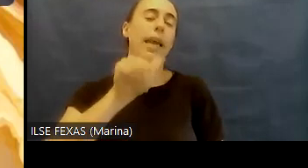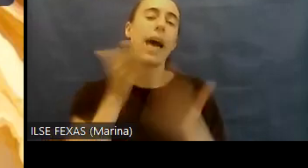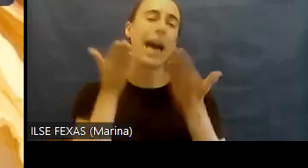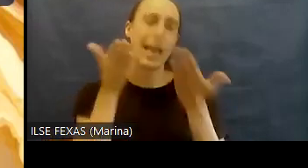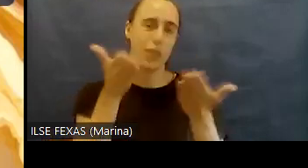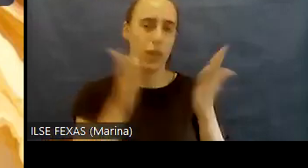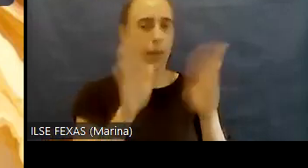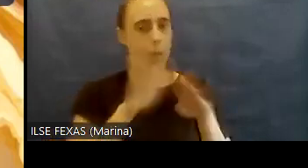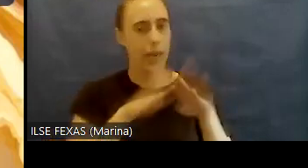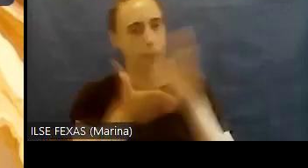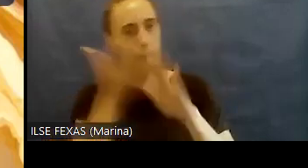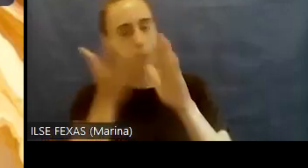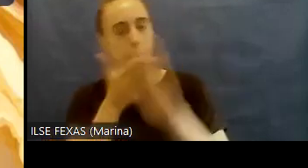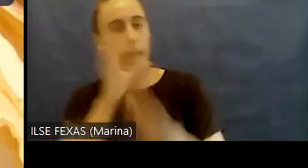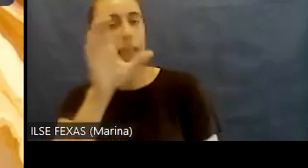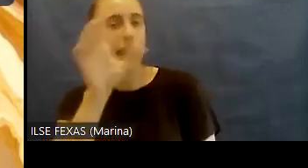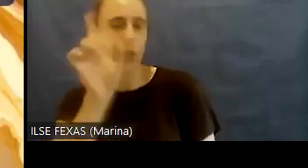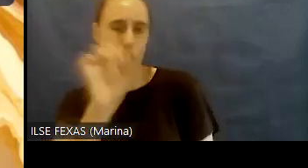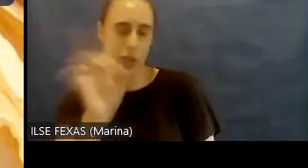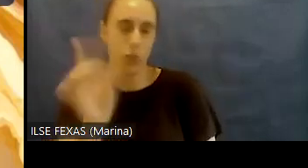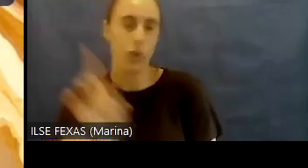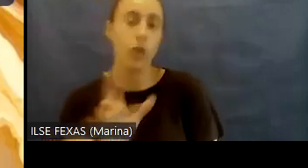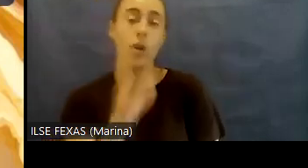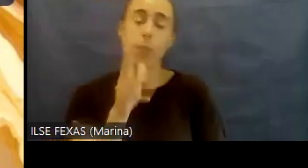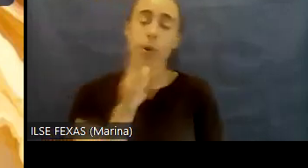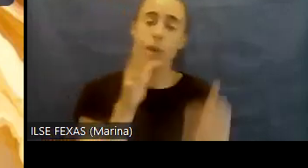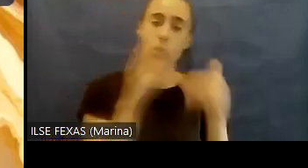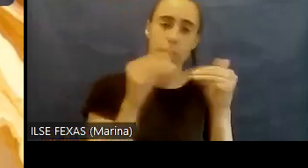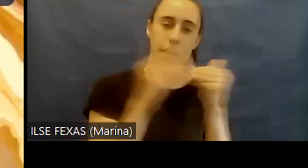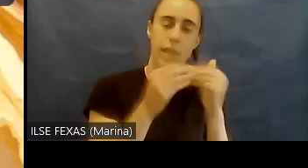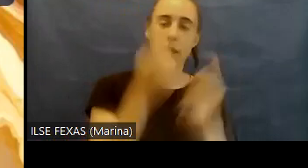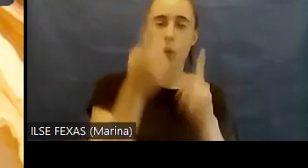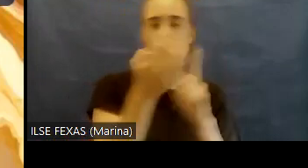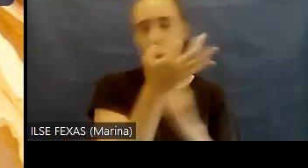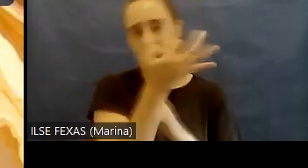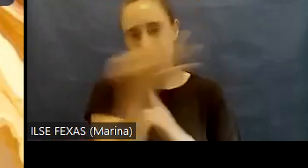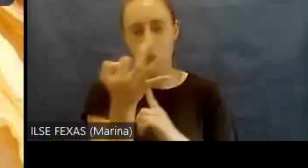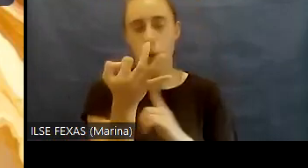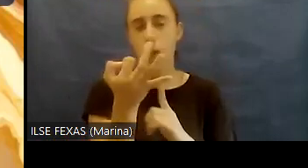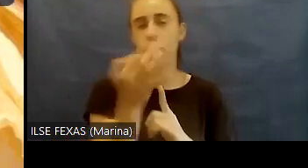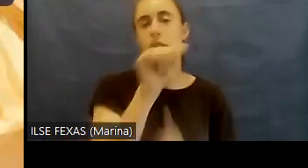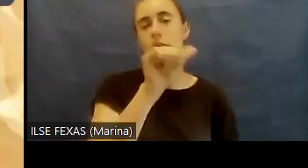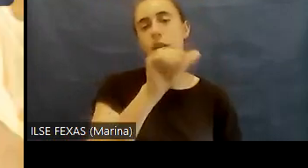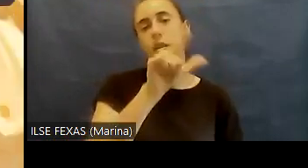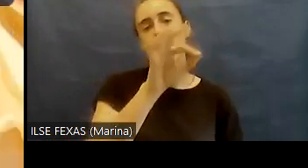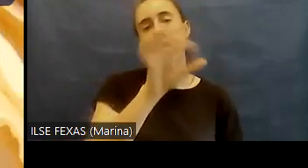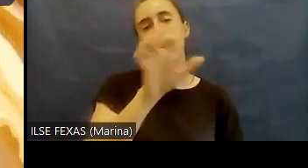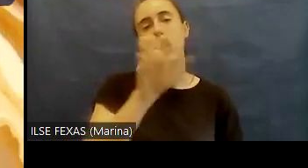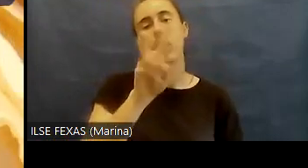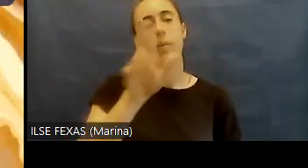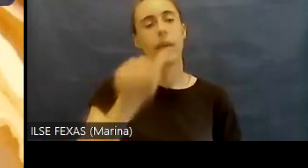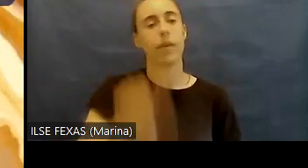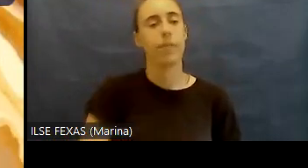ser muy adecuado sugerirles la implantación del gel de aloe vera dentro de su dieta